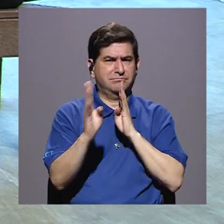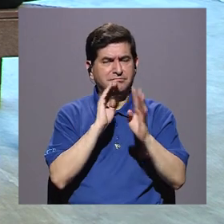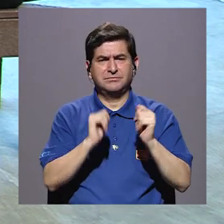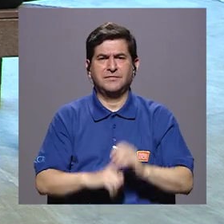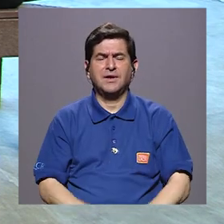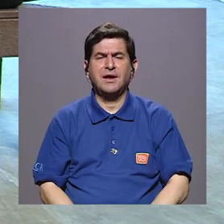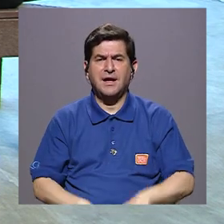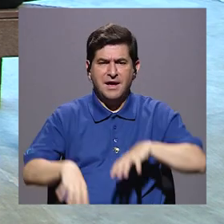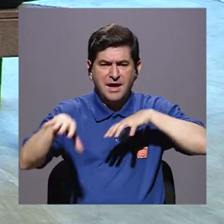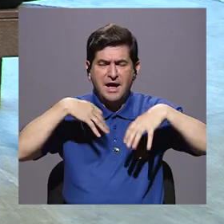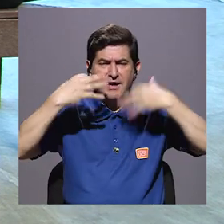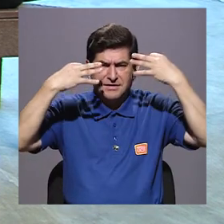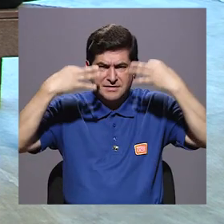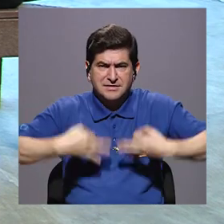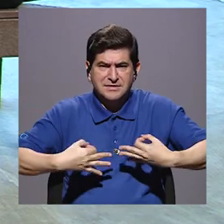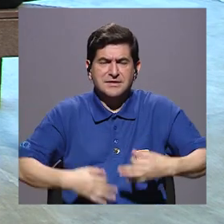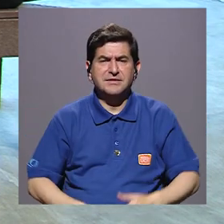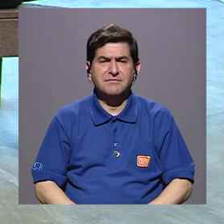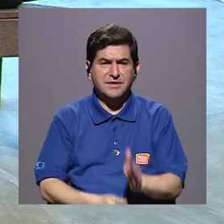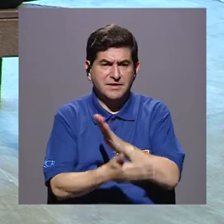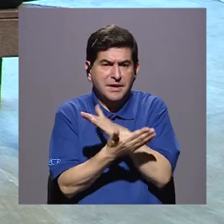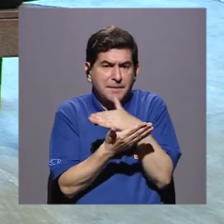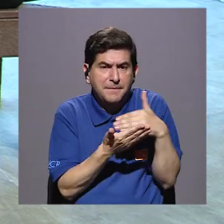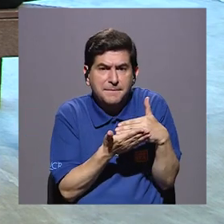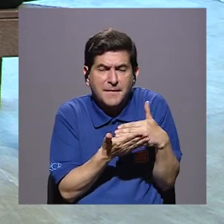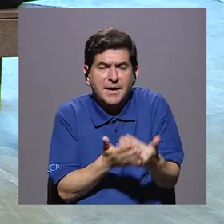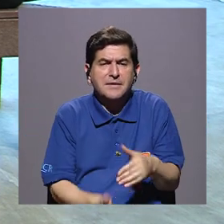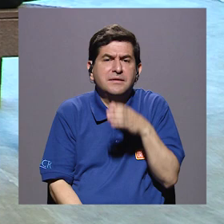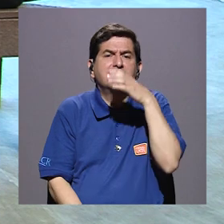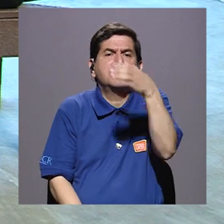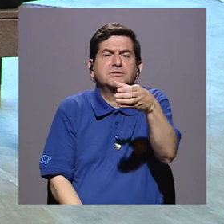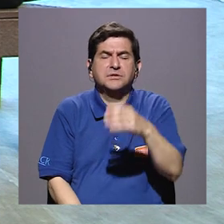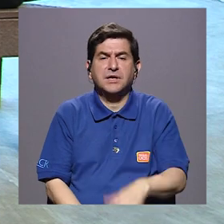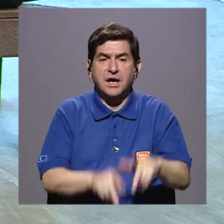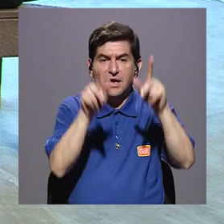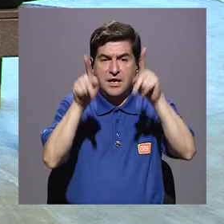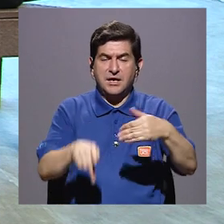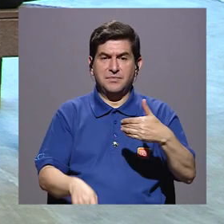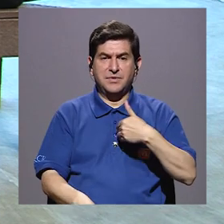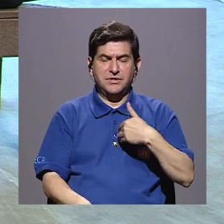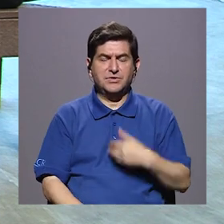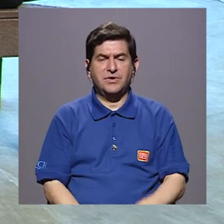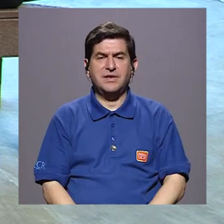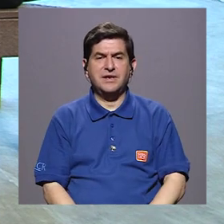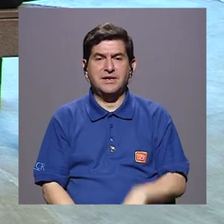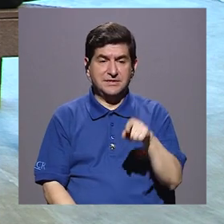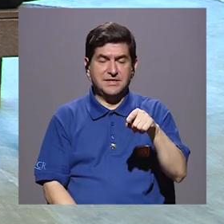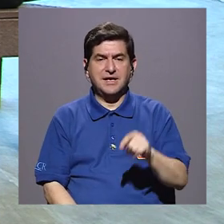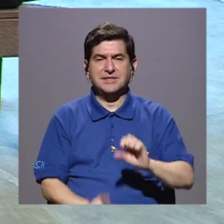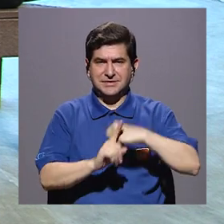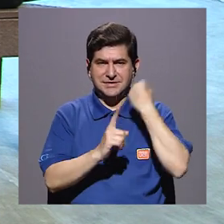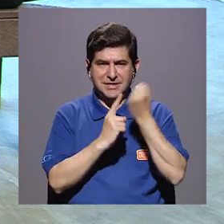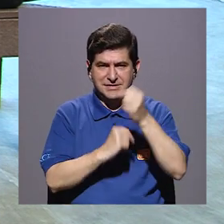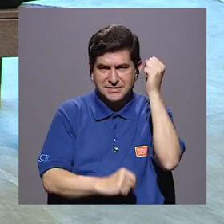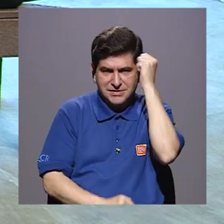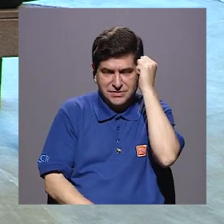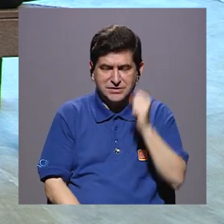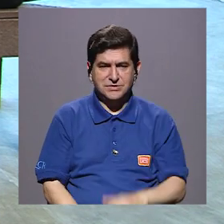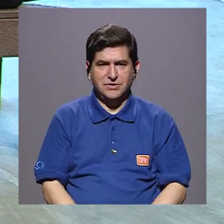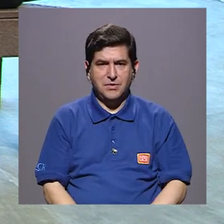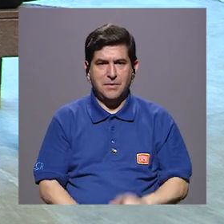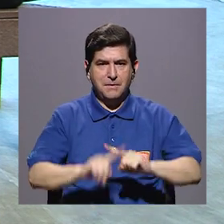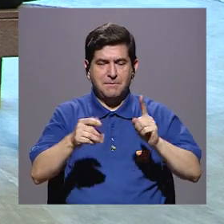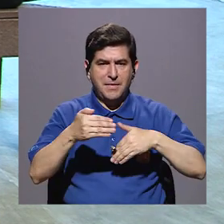más acerca de los ejercicios, digamos, por ejemplo, la parte de la actividad física que se recomienda para personas que tienen sarcopenia. Vamos a dejar eso, entonces,